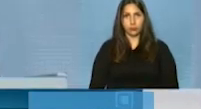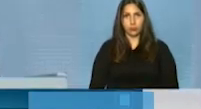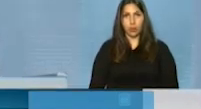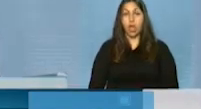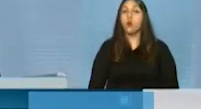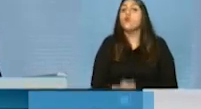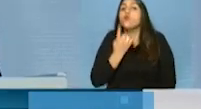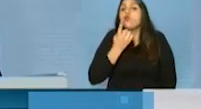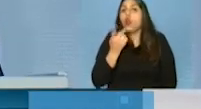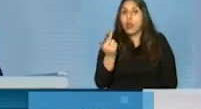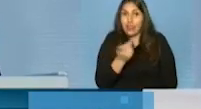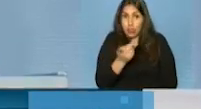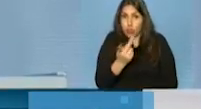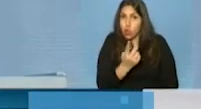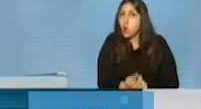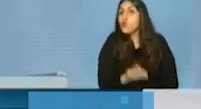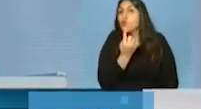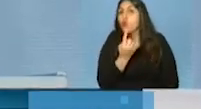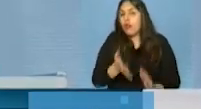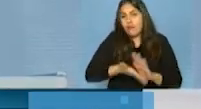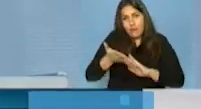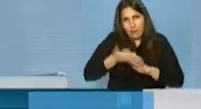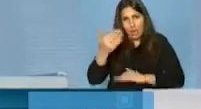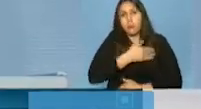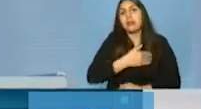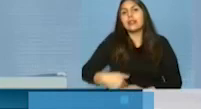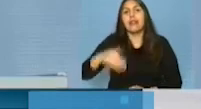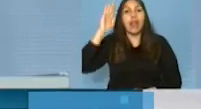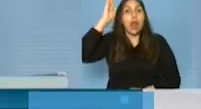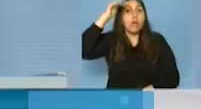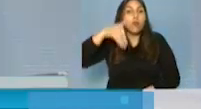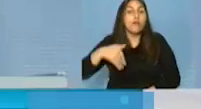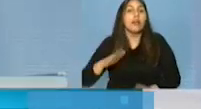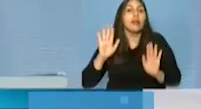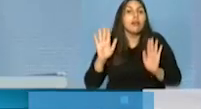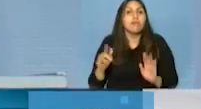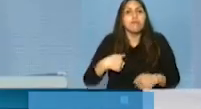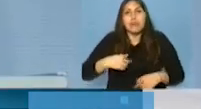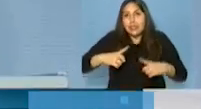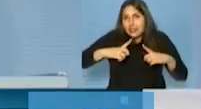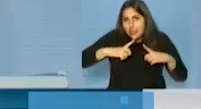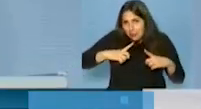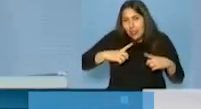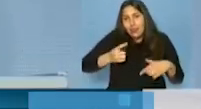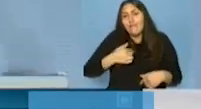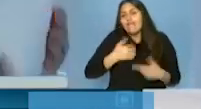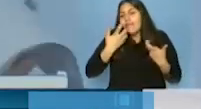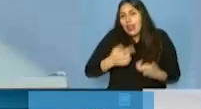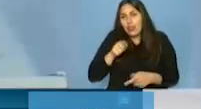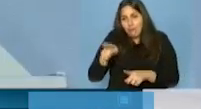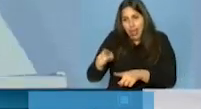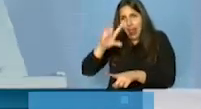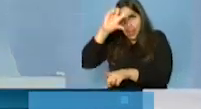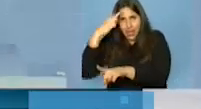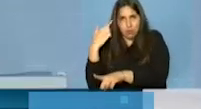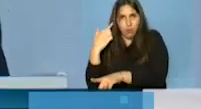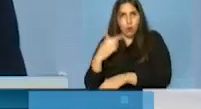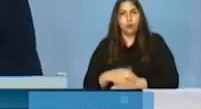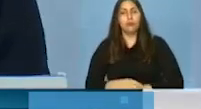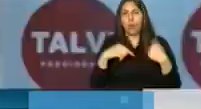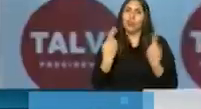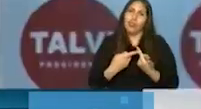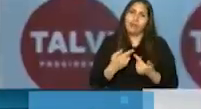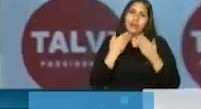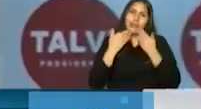que la sorpresa es cero, y por eso señalaba ese detalle que parece banal para la semiótica, nada lo es. En su publicidad